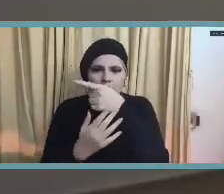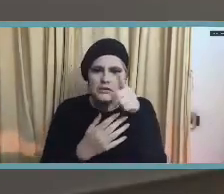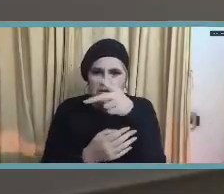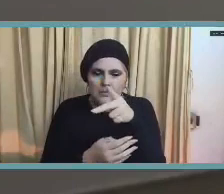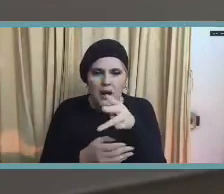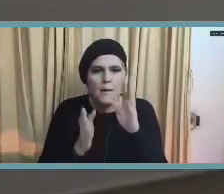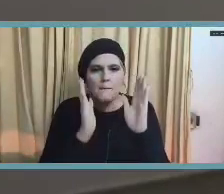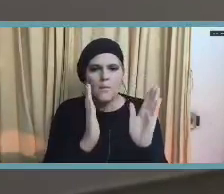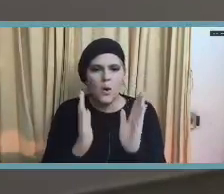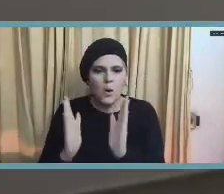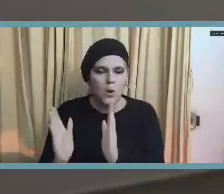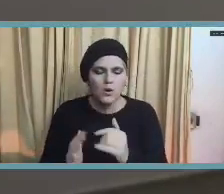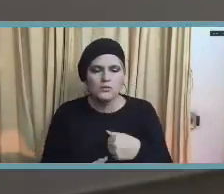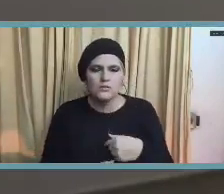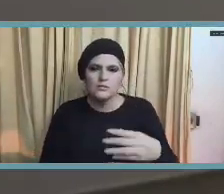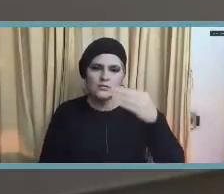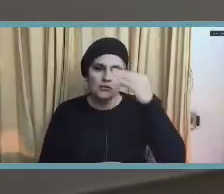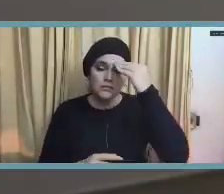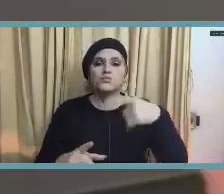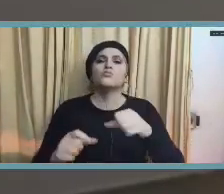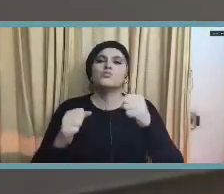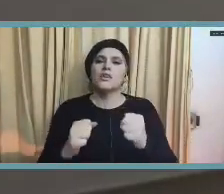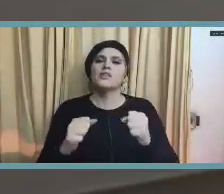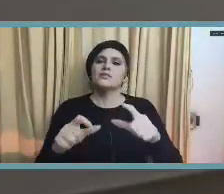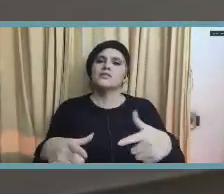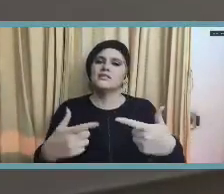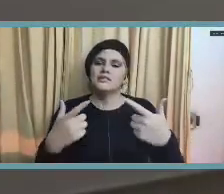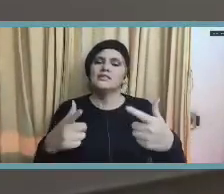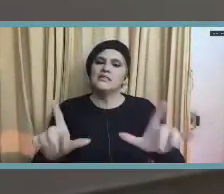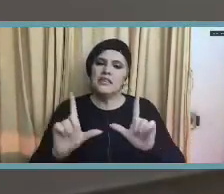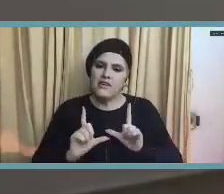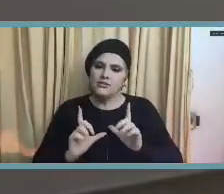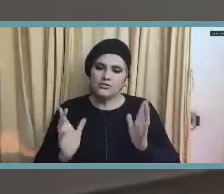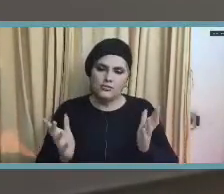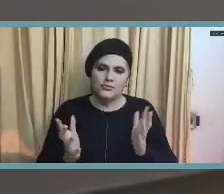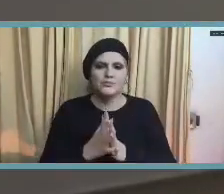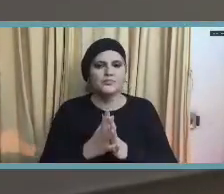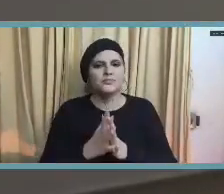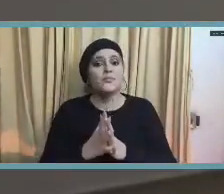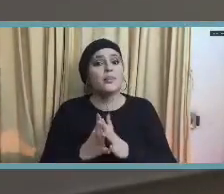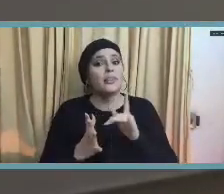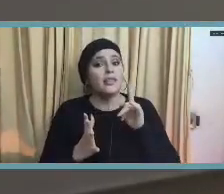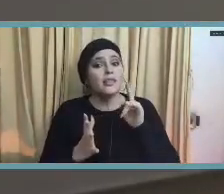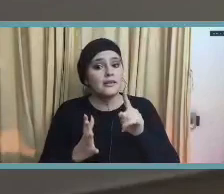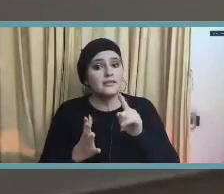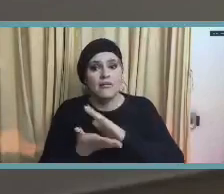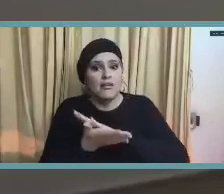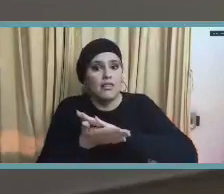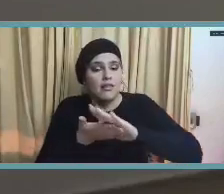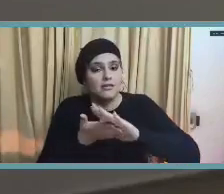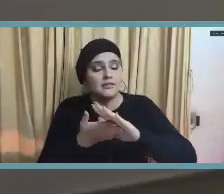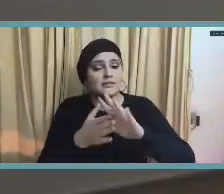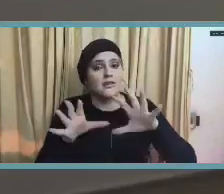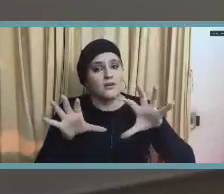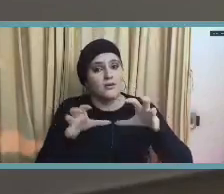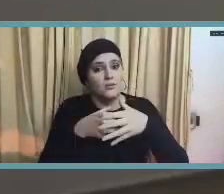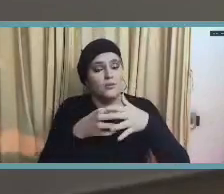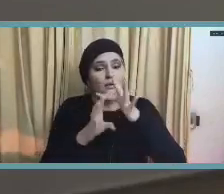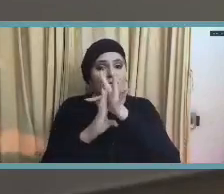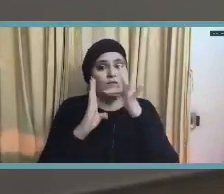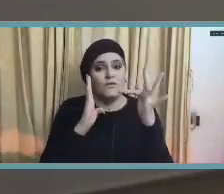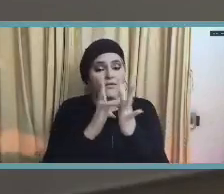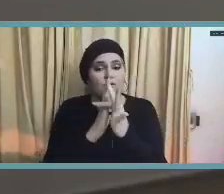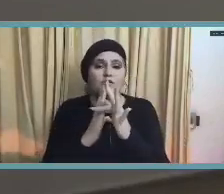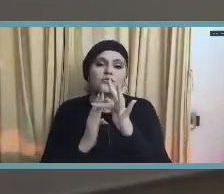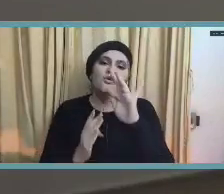poder optar a la certificación. Todo esto es una instancia gratuita de todo el equipo de Fundación FUA. Y hoy día estamos en una intervención